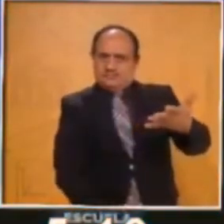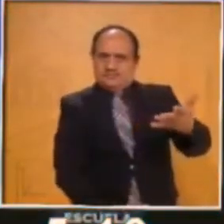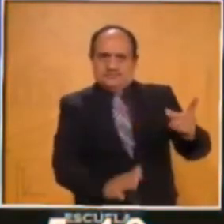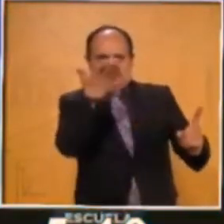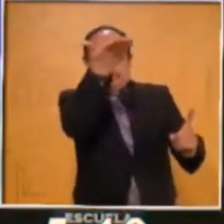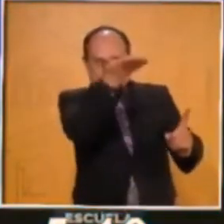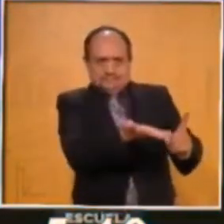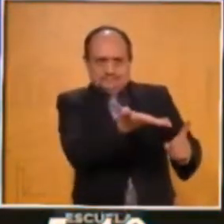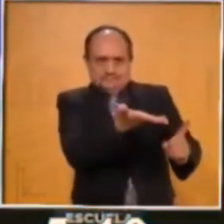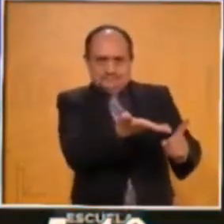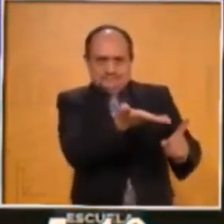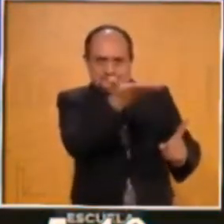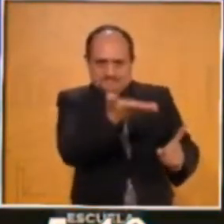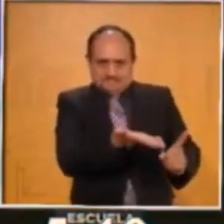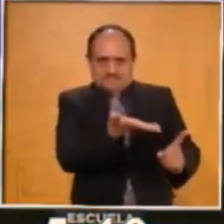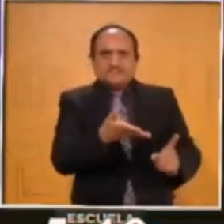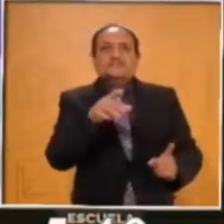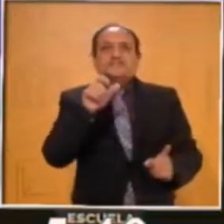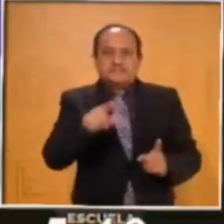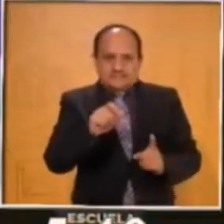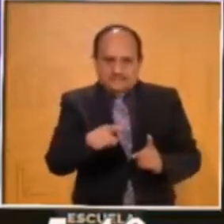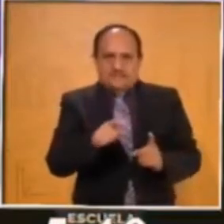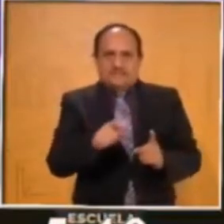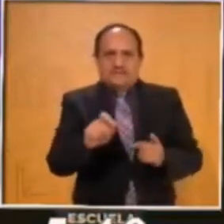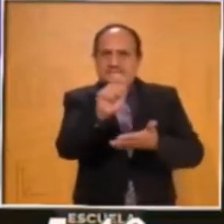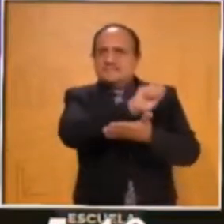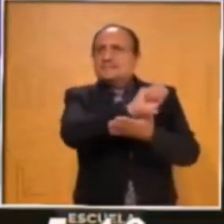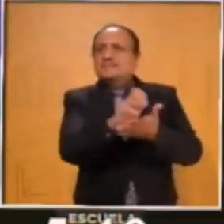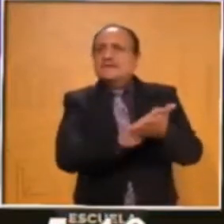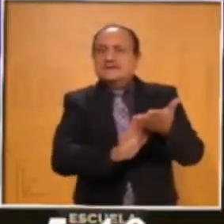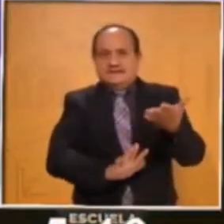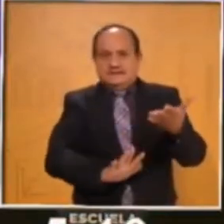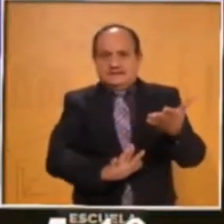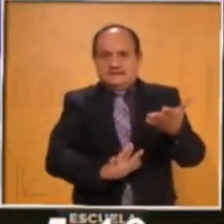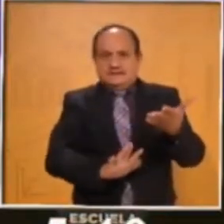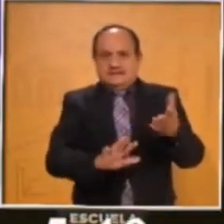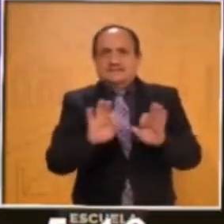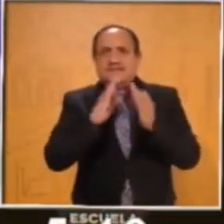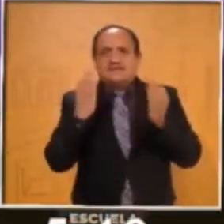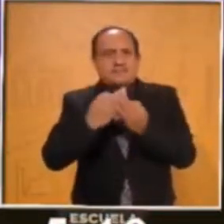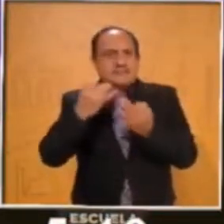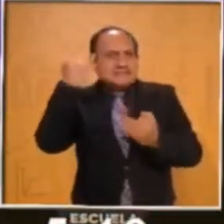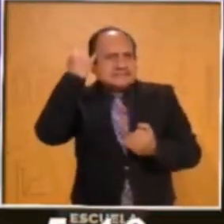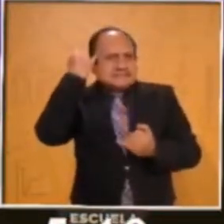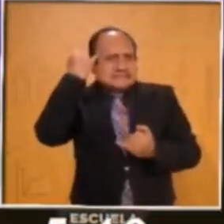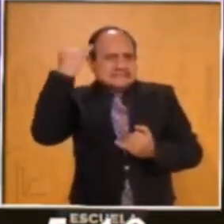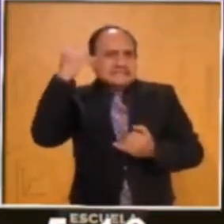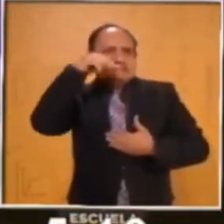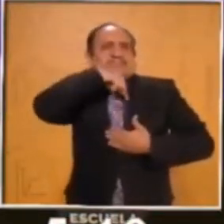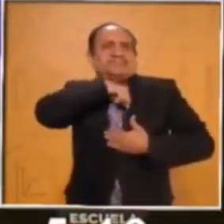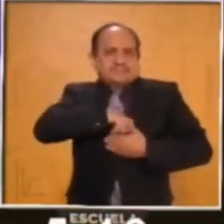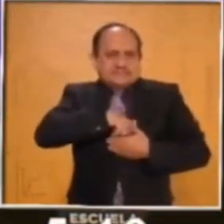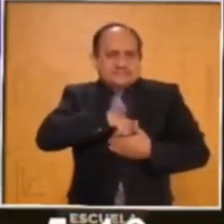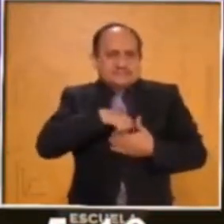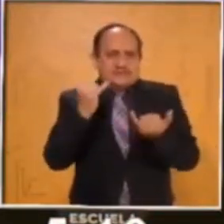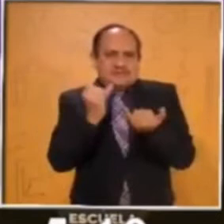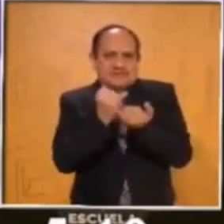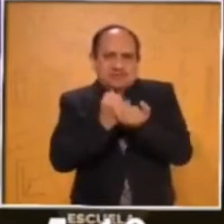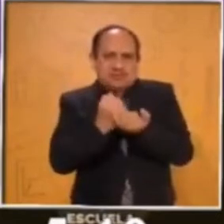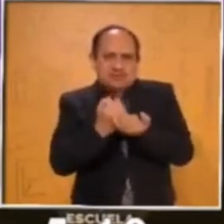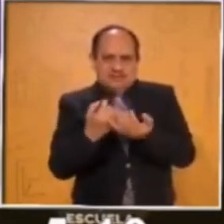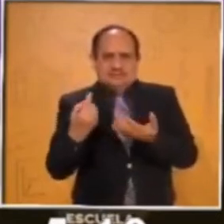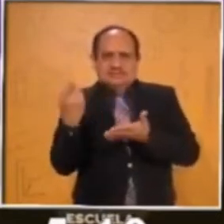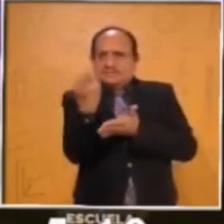manera física, también los tenemos que describir de una manera psicológica. Así como los paisajes, también